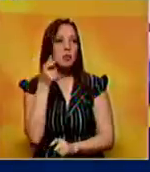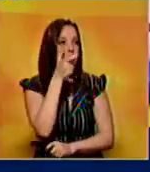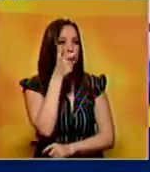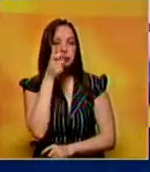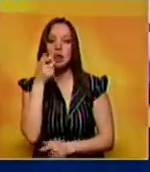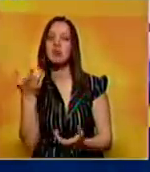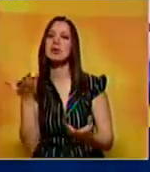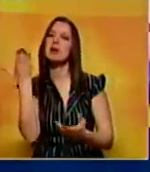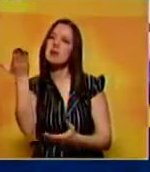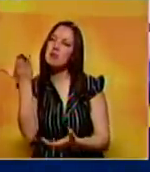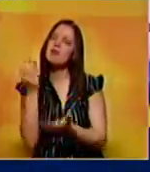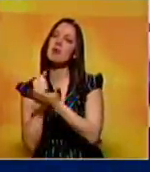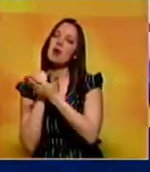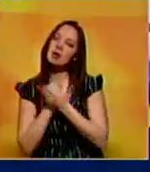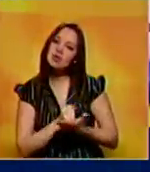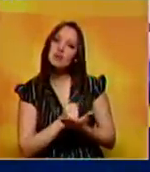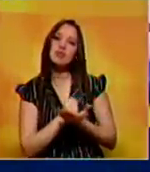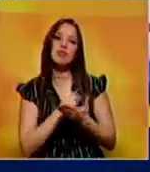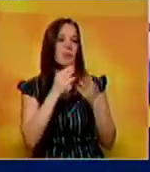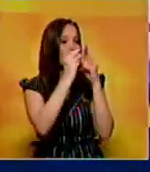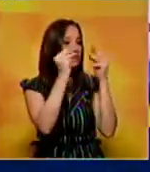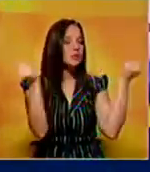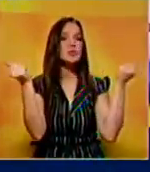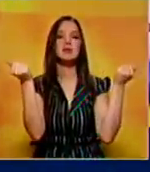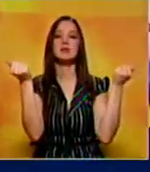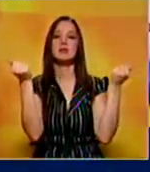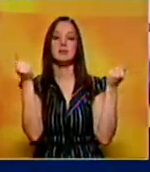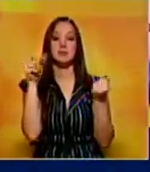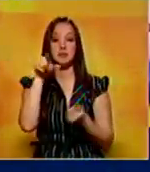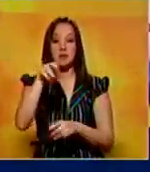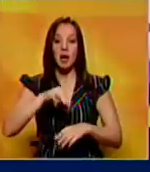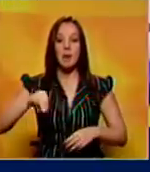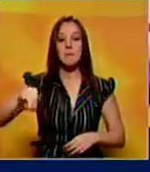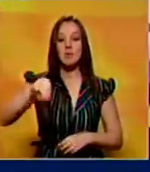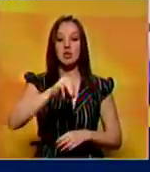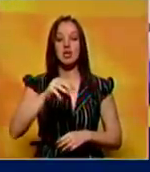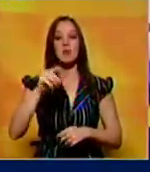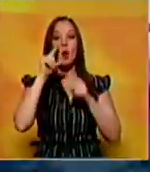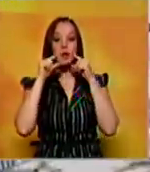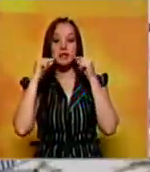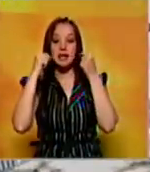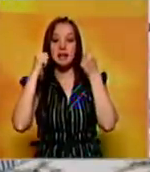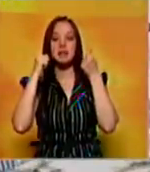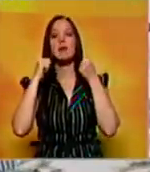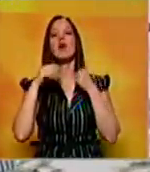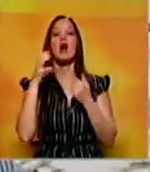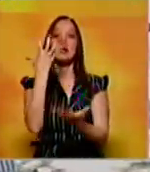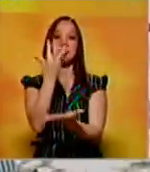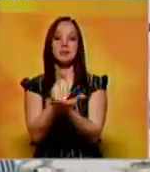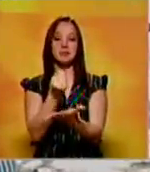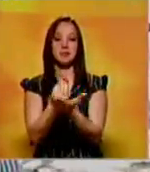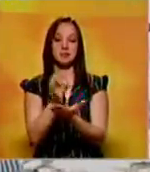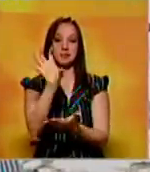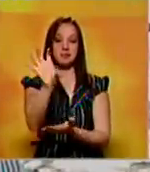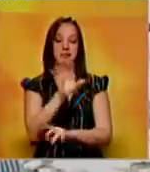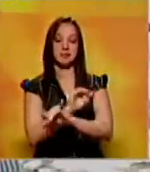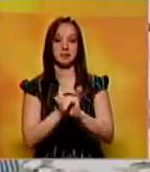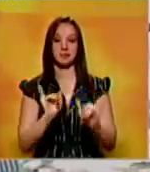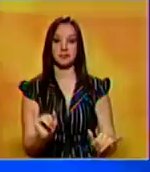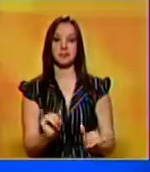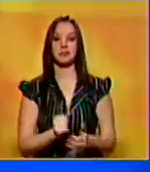gobierno regional para solventar estas problemáticas desde el municipio Ezequiel Zamora en el estado monagas Bei betancur noticiero